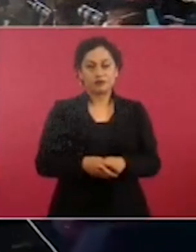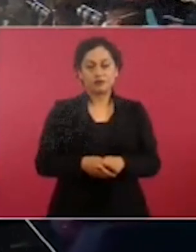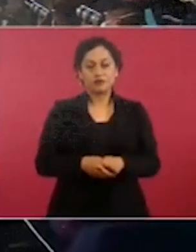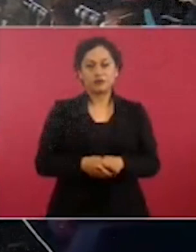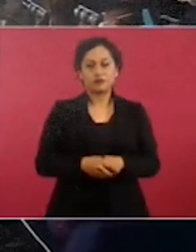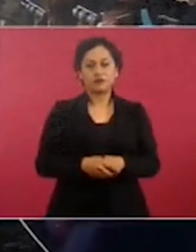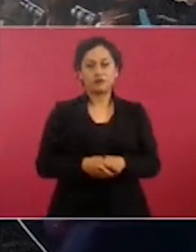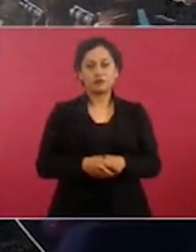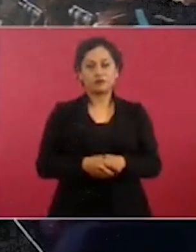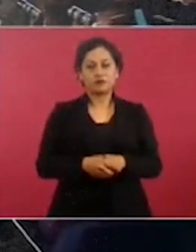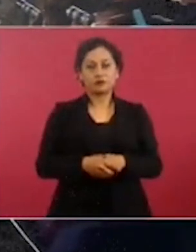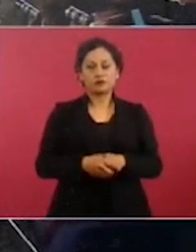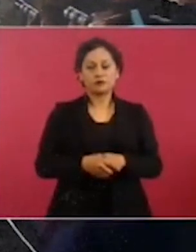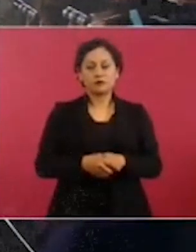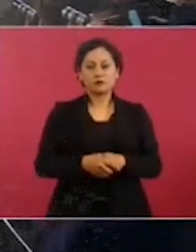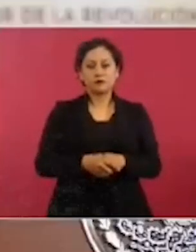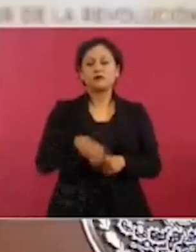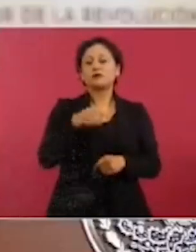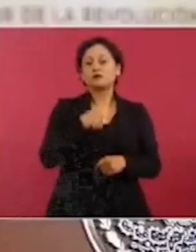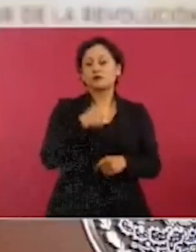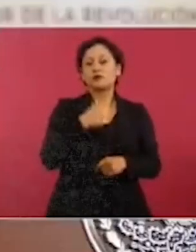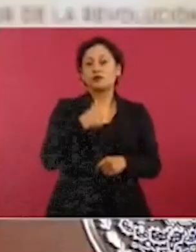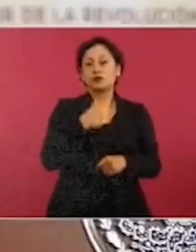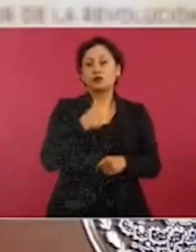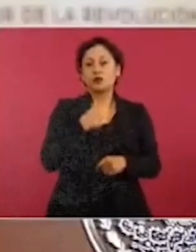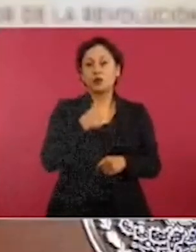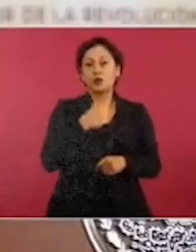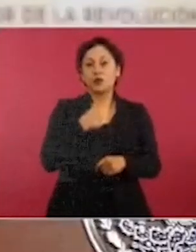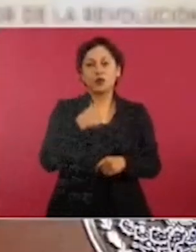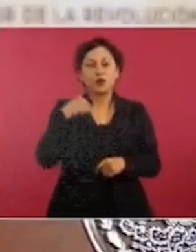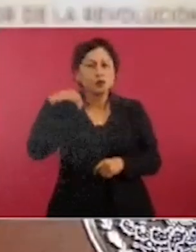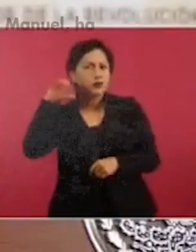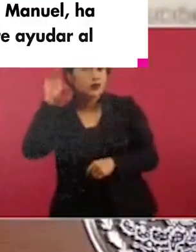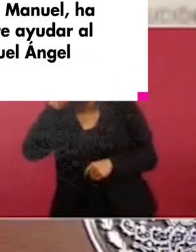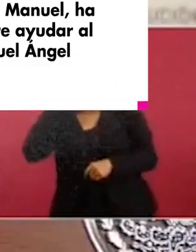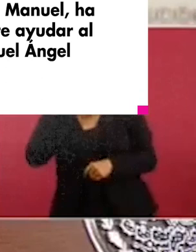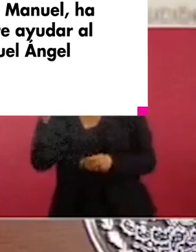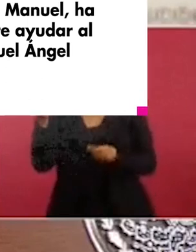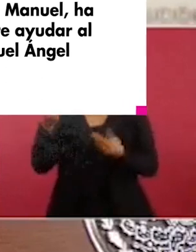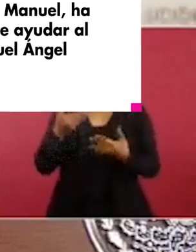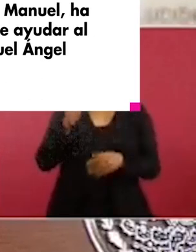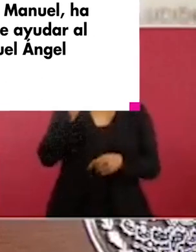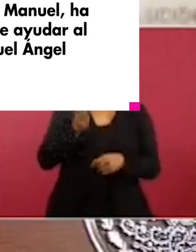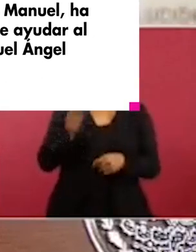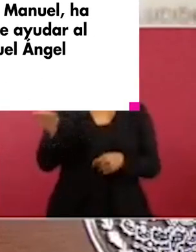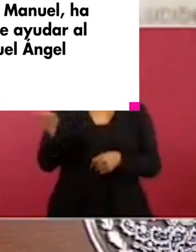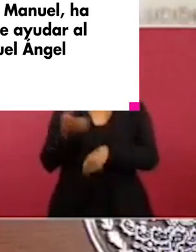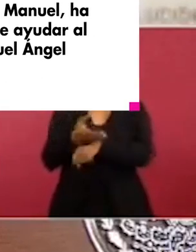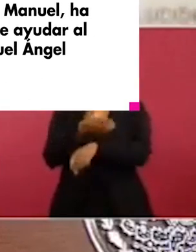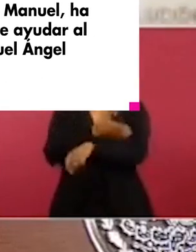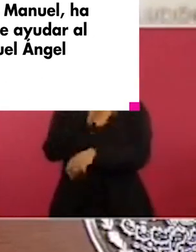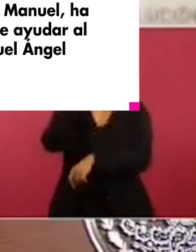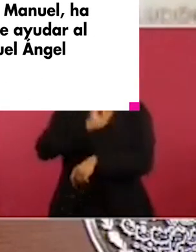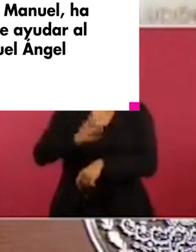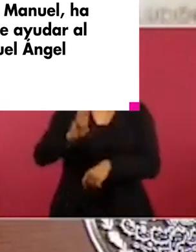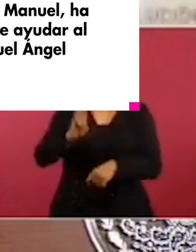El presidente de México, Andrés Manuel López Obrador, dijo que quisiera ayudar al ex narcotraficante Miguel Ángel Félix Gallardo, quien